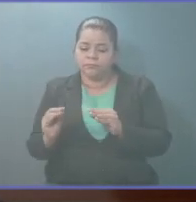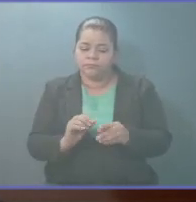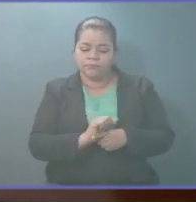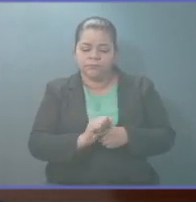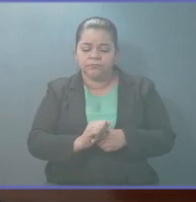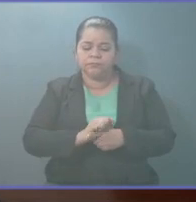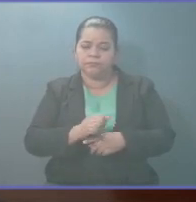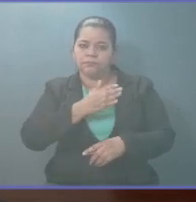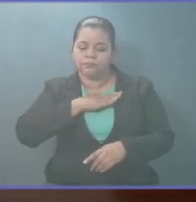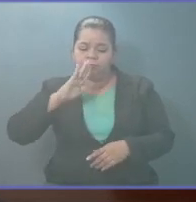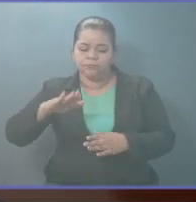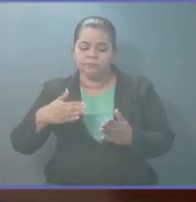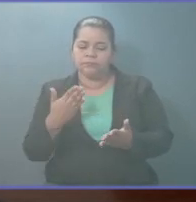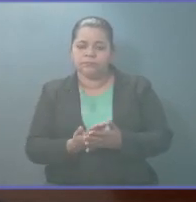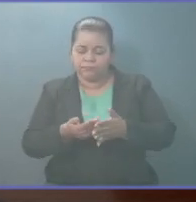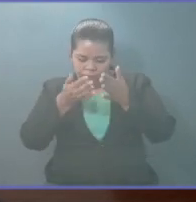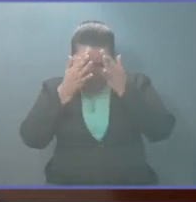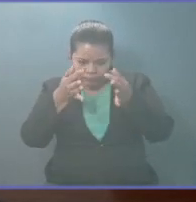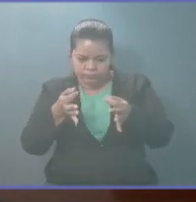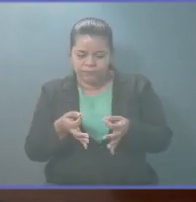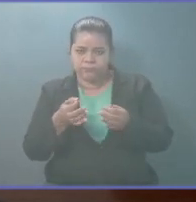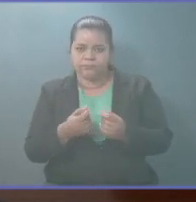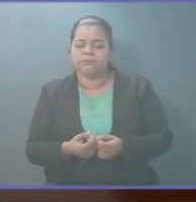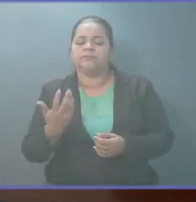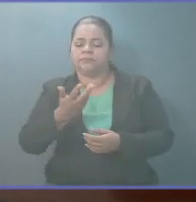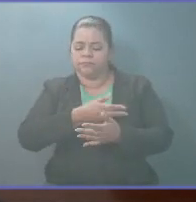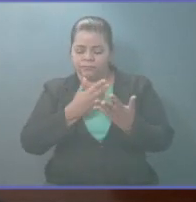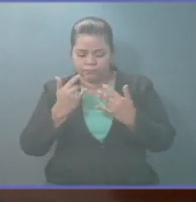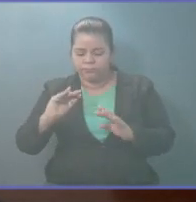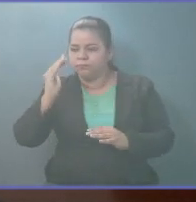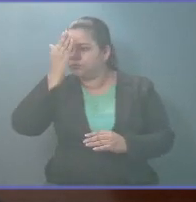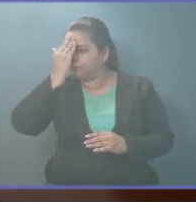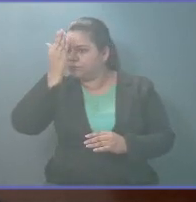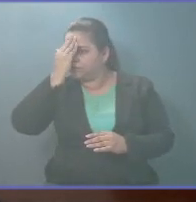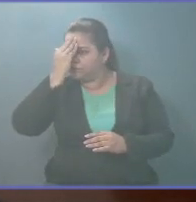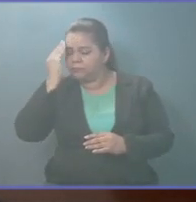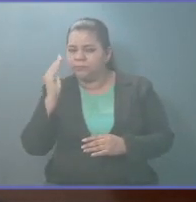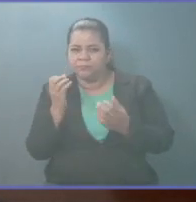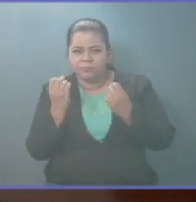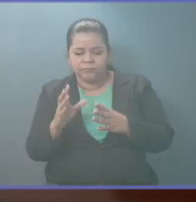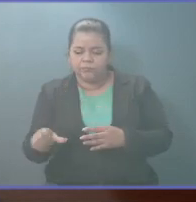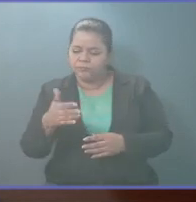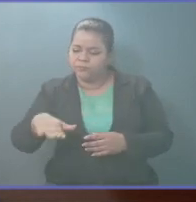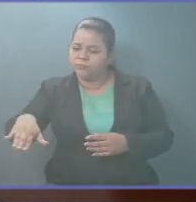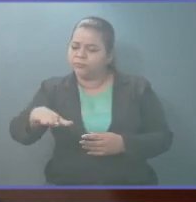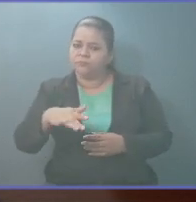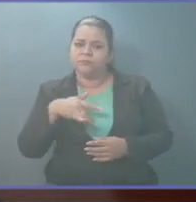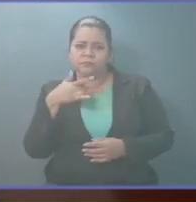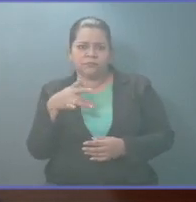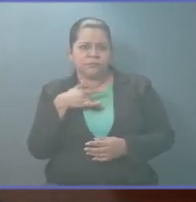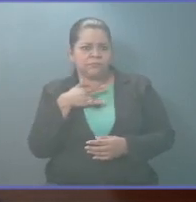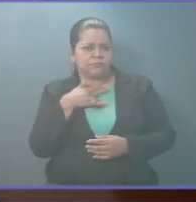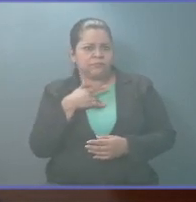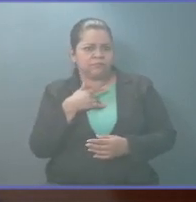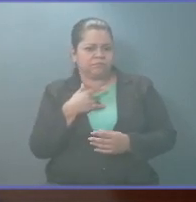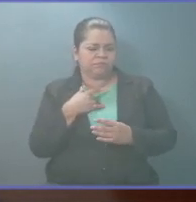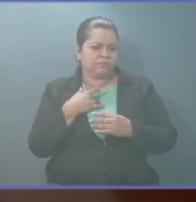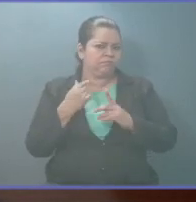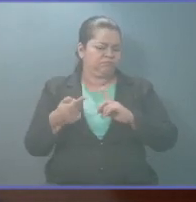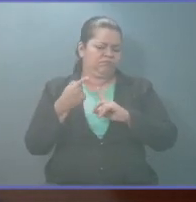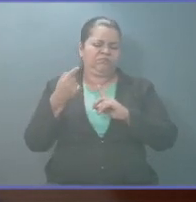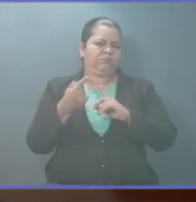algunos acontecimientos que a mí me ha tocado experimentar en mis 2 legislaturas y algunos conceptos académicos de